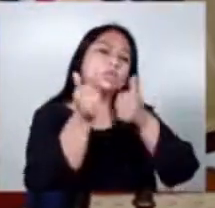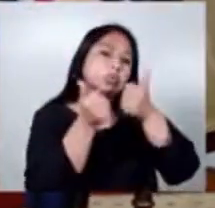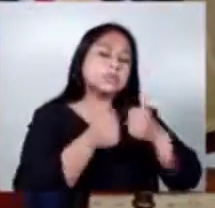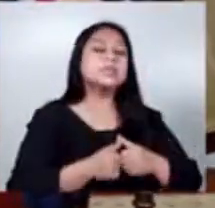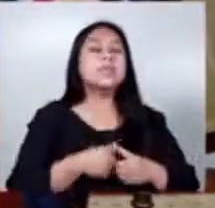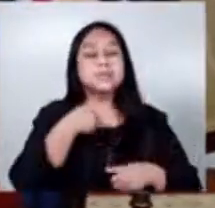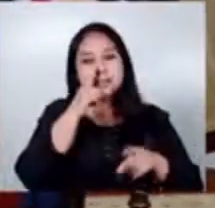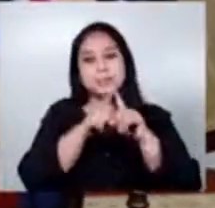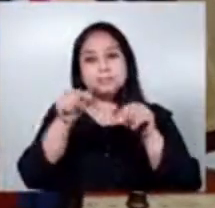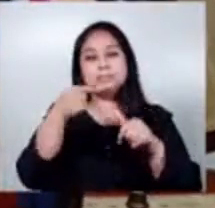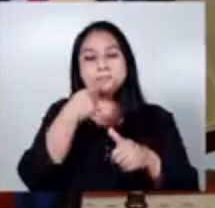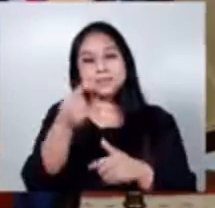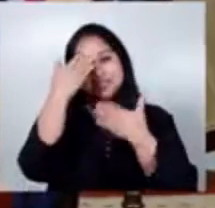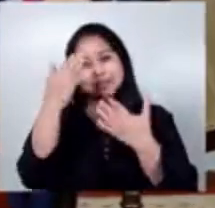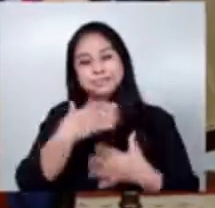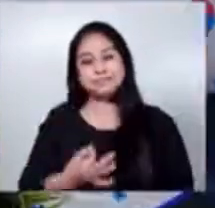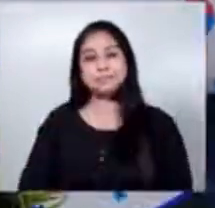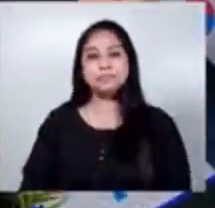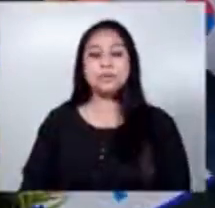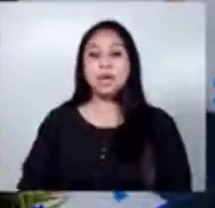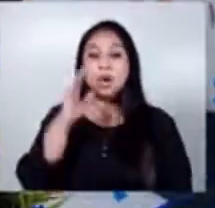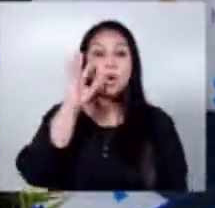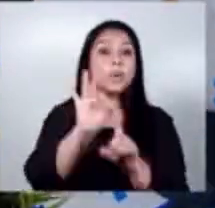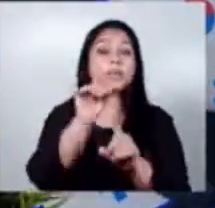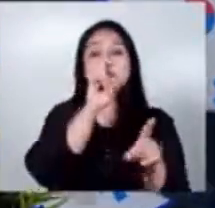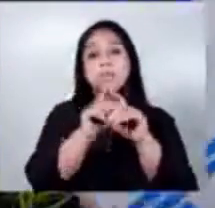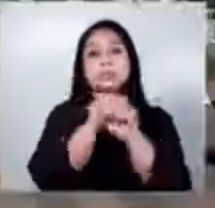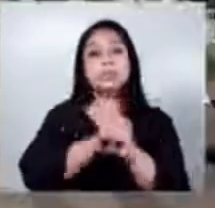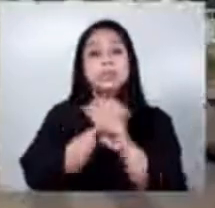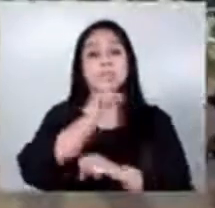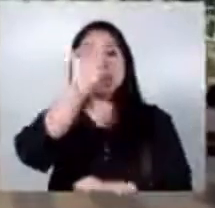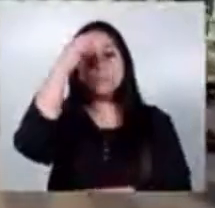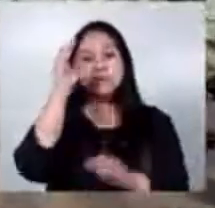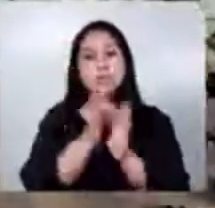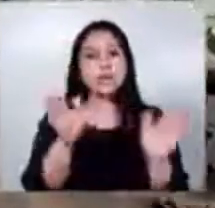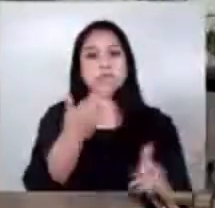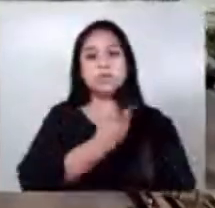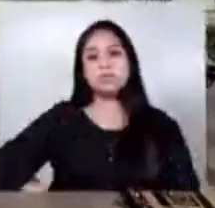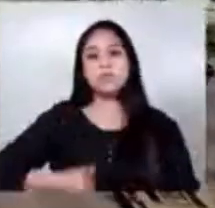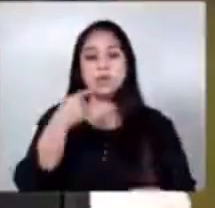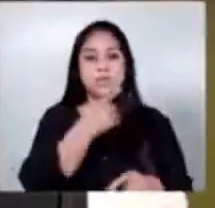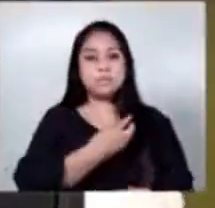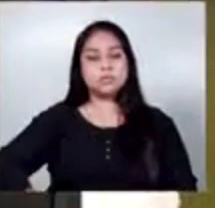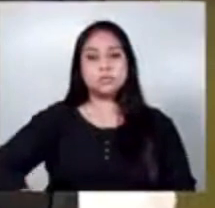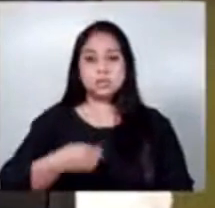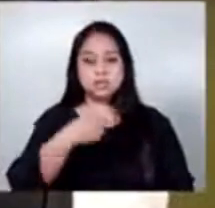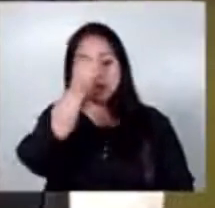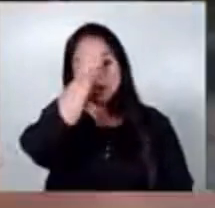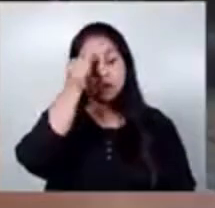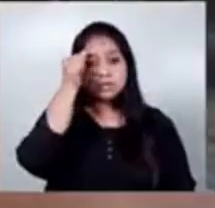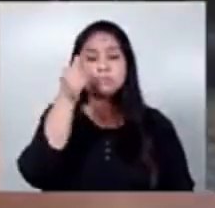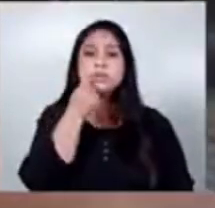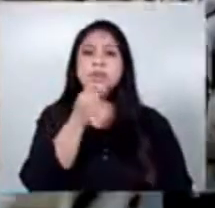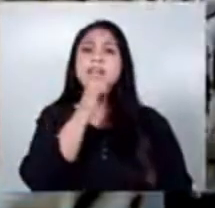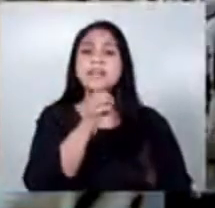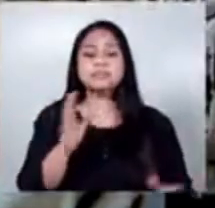algunas dudas. Gracias por su invitación. Uno de los objetivos estratégicos de la política general de gobierno del presidente